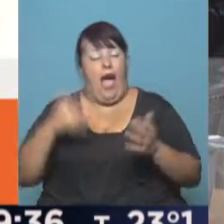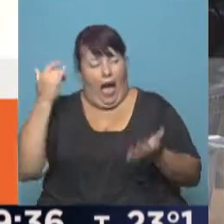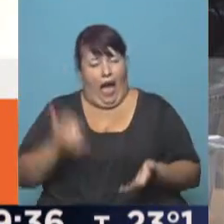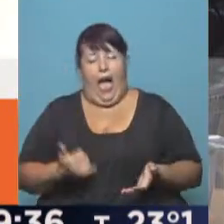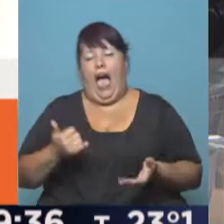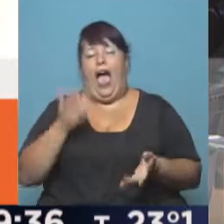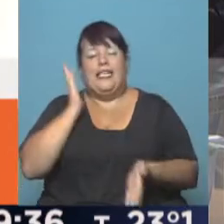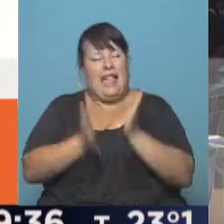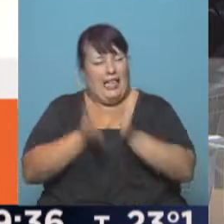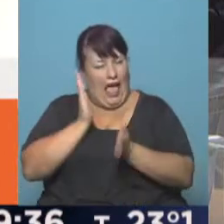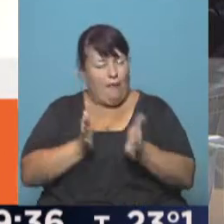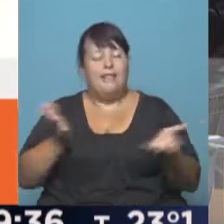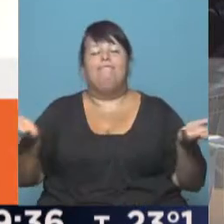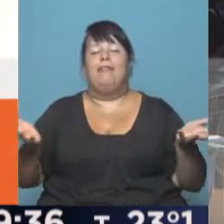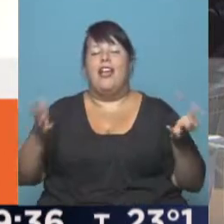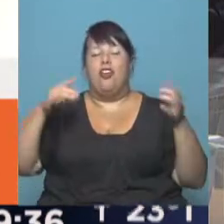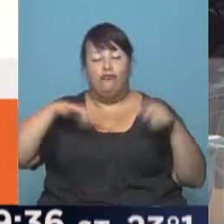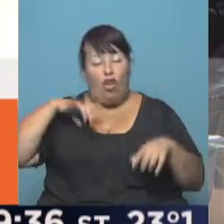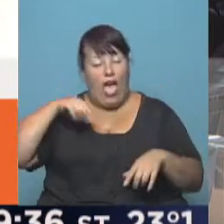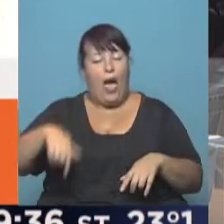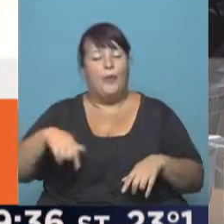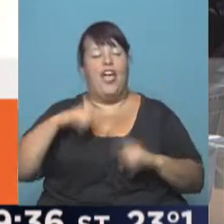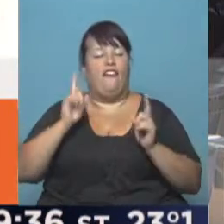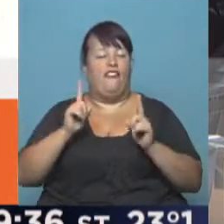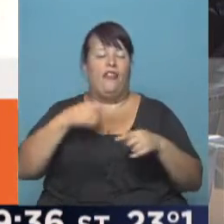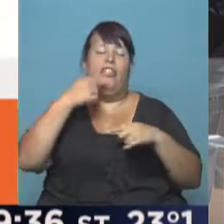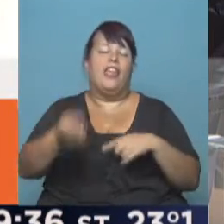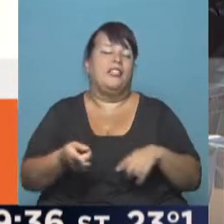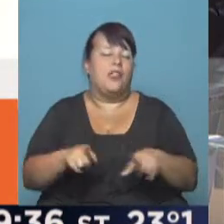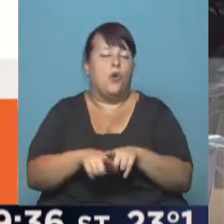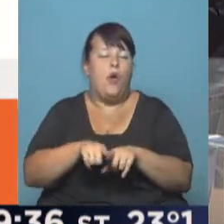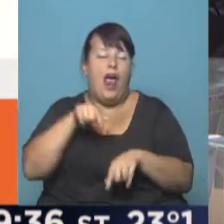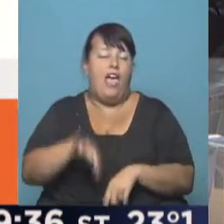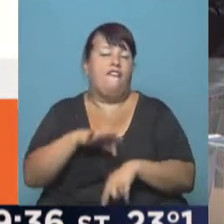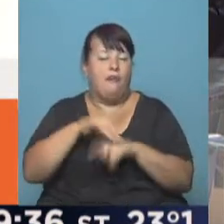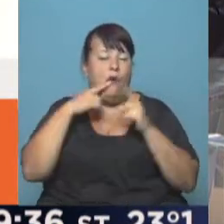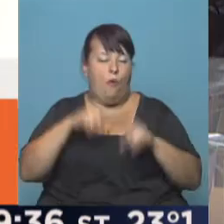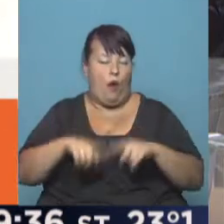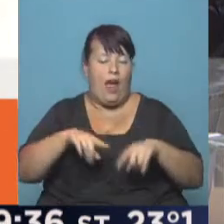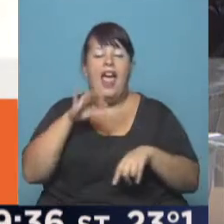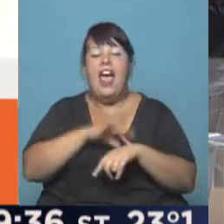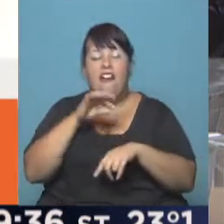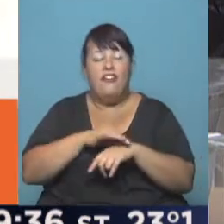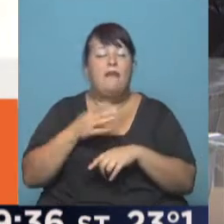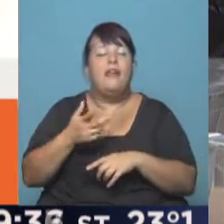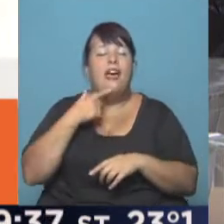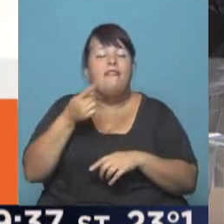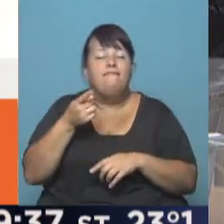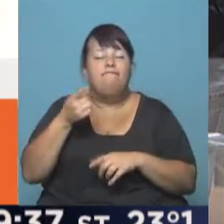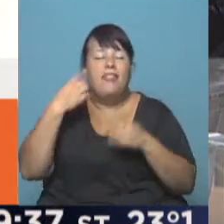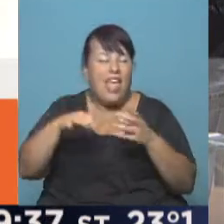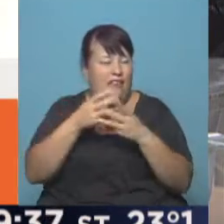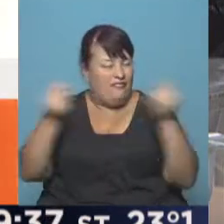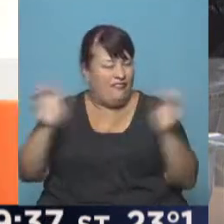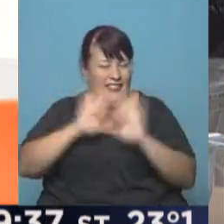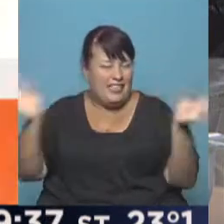Existe un tratamiento, pero todavía hoy seguimos hablando de esta enfermedad. Una enfermedad que tendría que haber